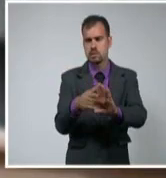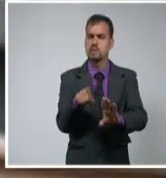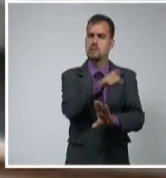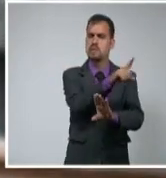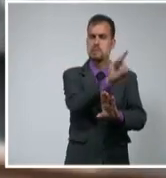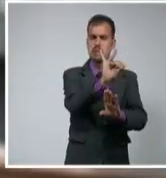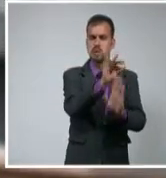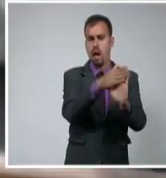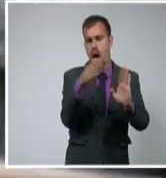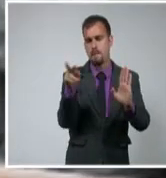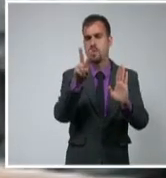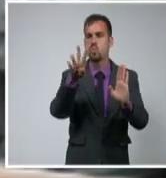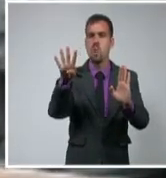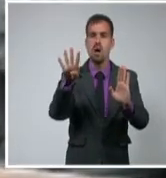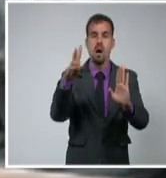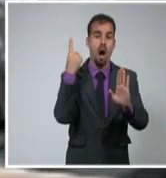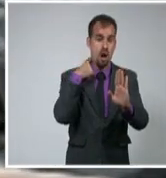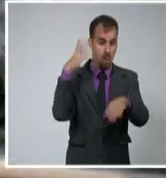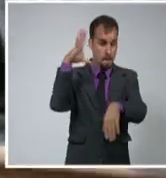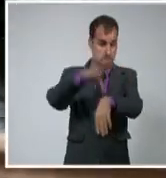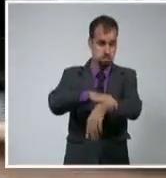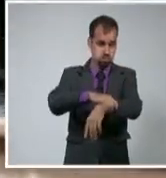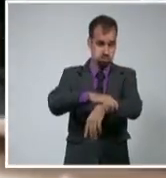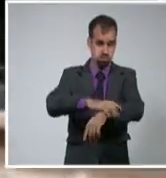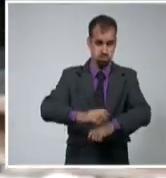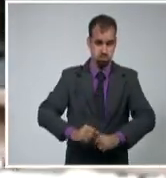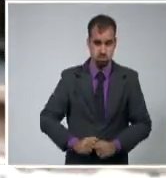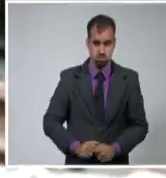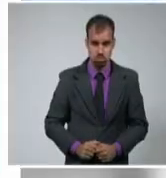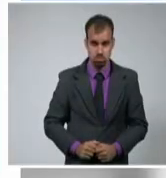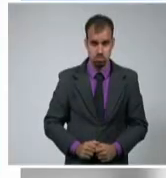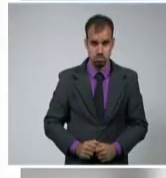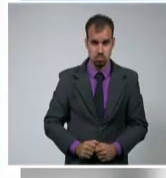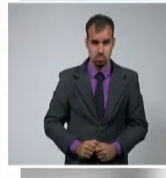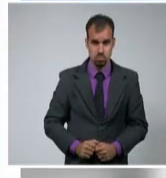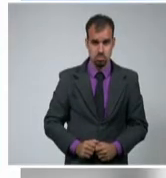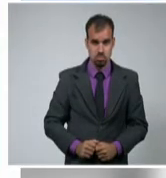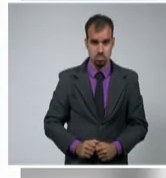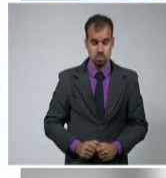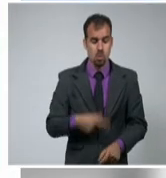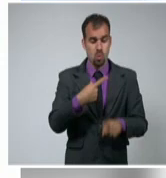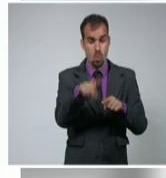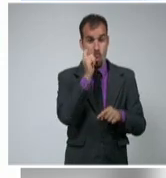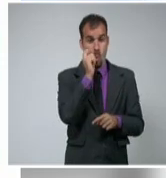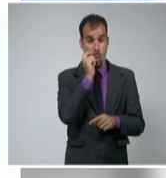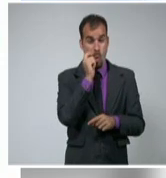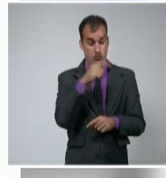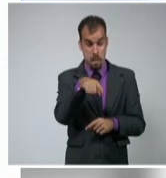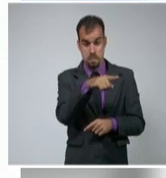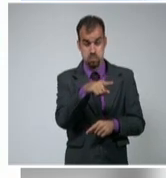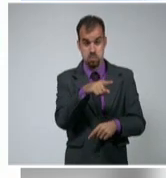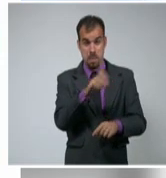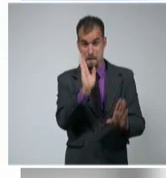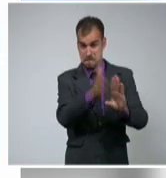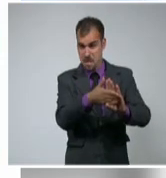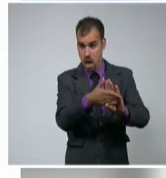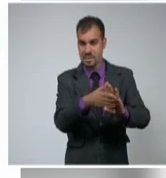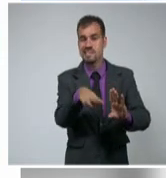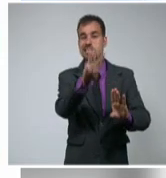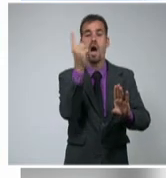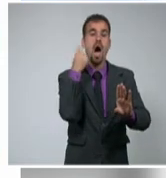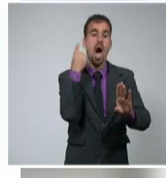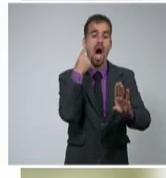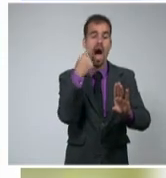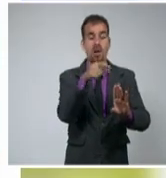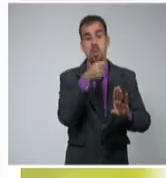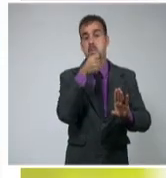y 24 años de privación de libertad, y por el otro ilícito al acusado Joandris Ortiz Meriño, la pena de 3 años de privación